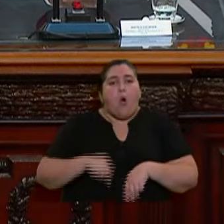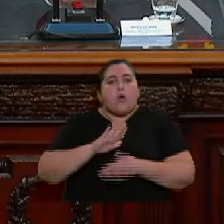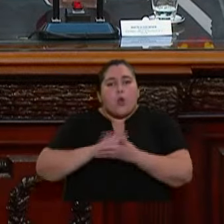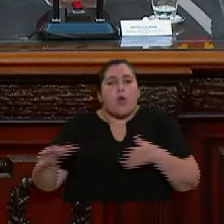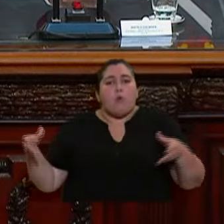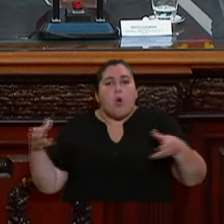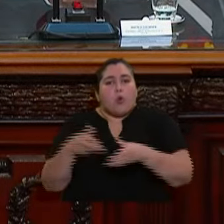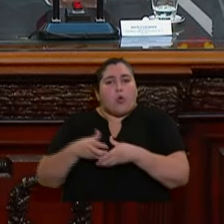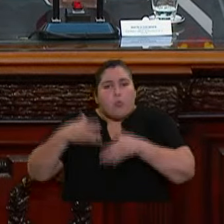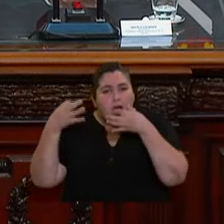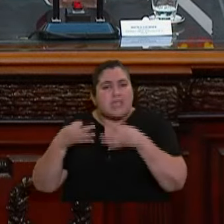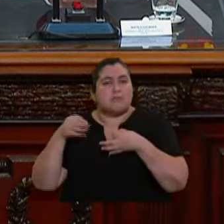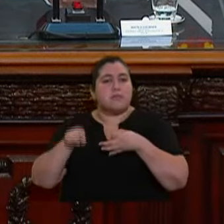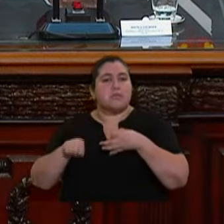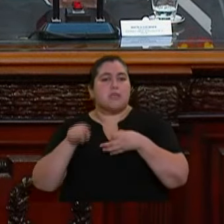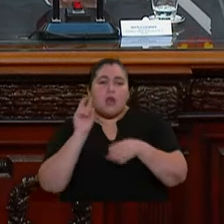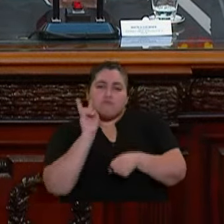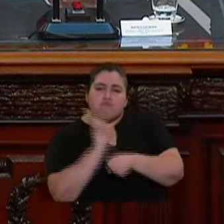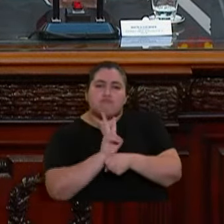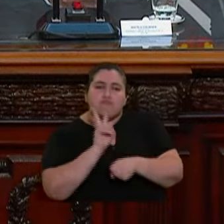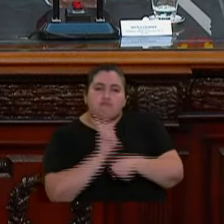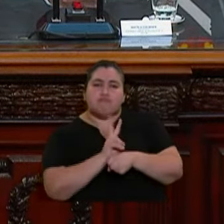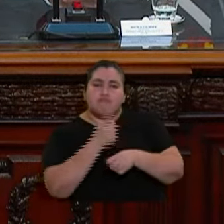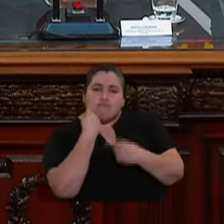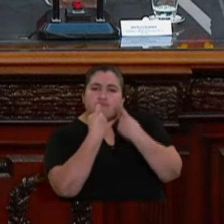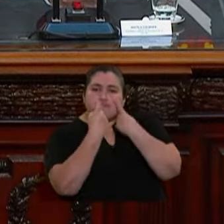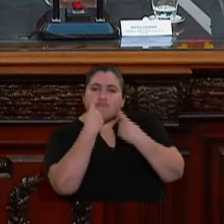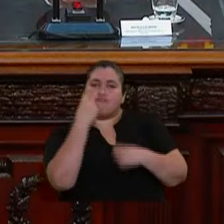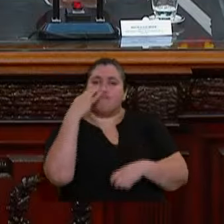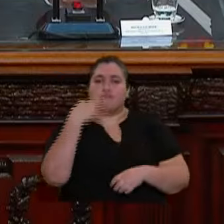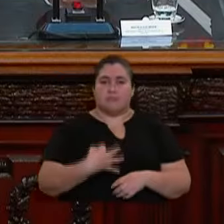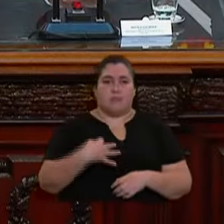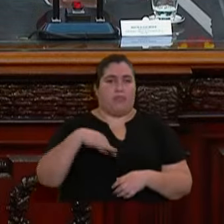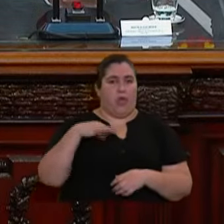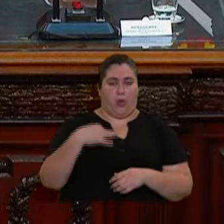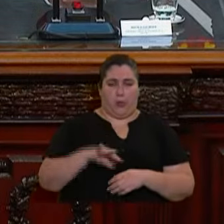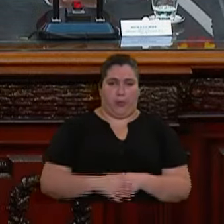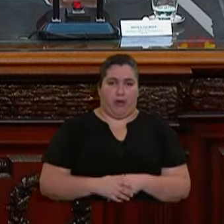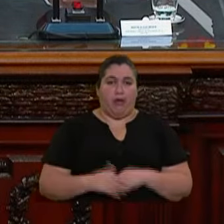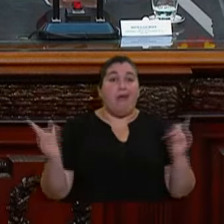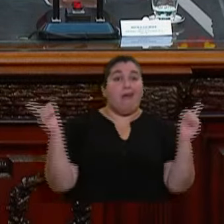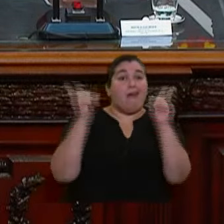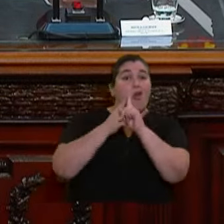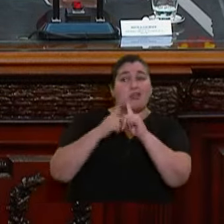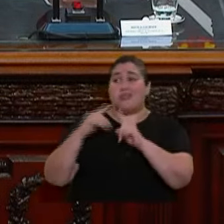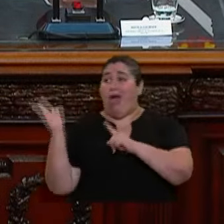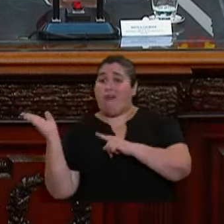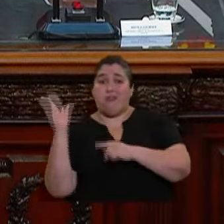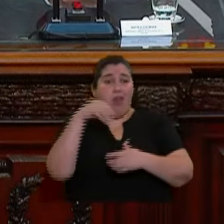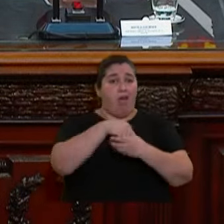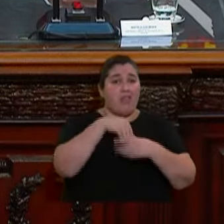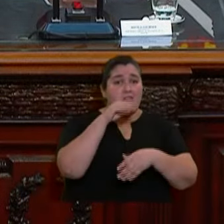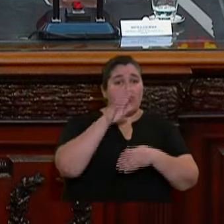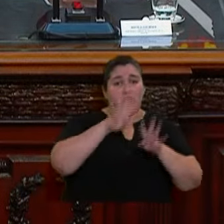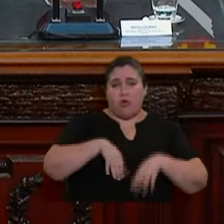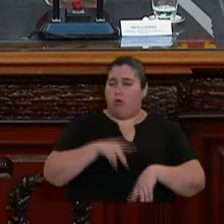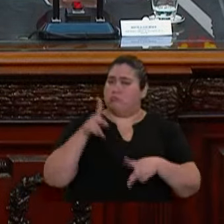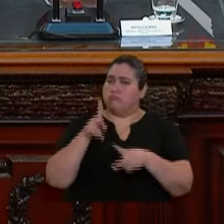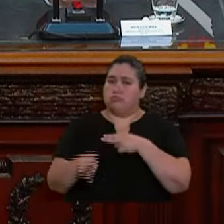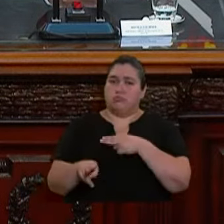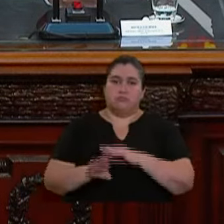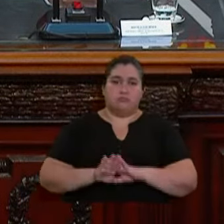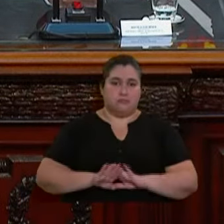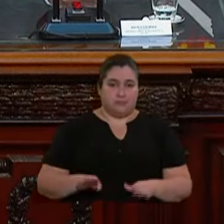de élite para evitar que sigan cometiendo delitos desde el encierro, práctica que lamentablemente se volvió moneda corriente en el último